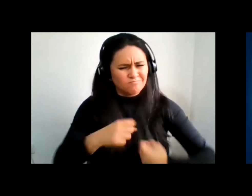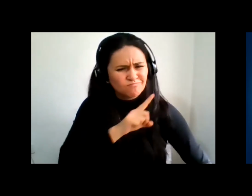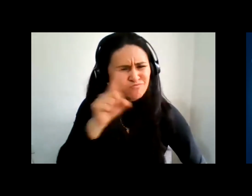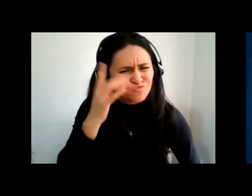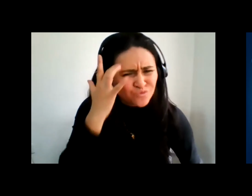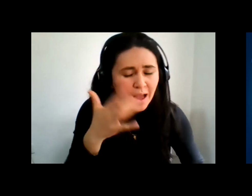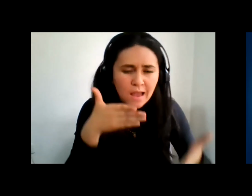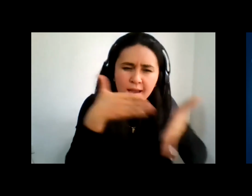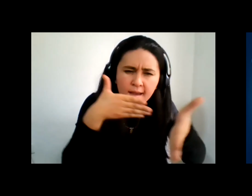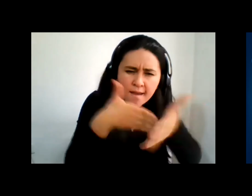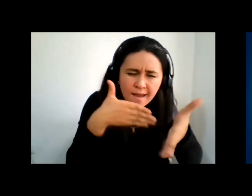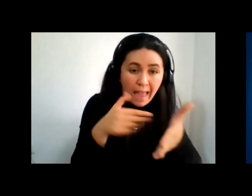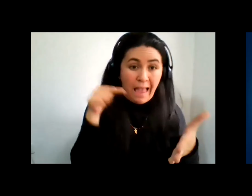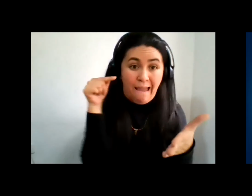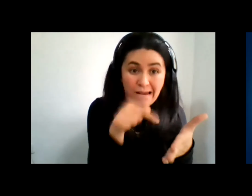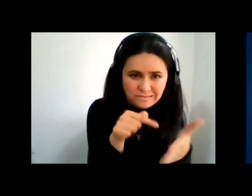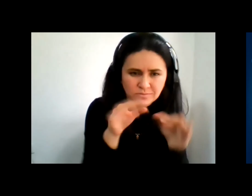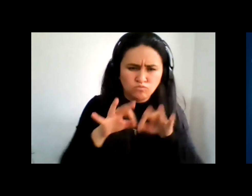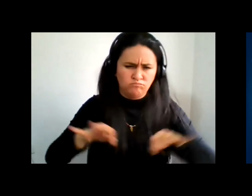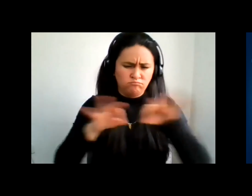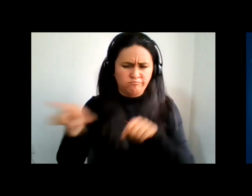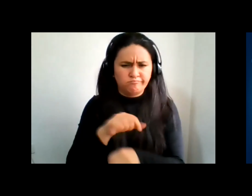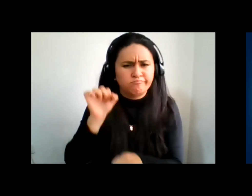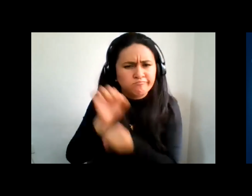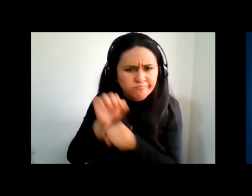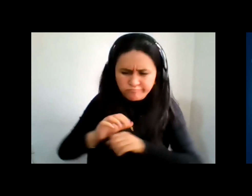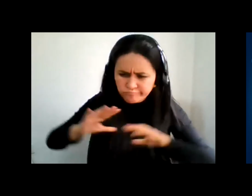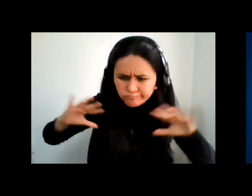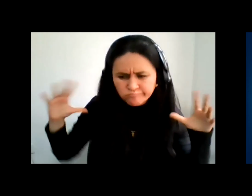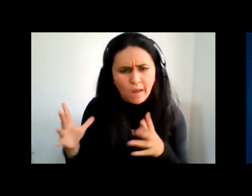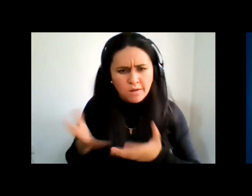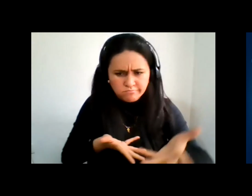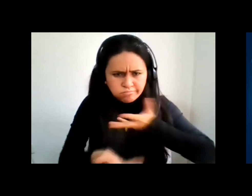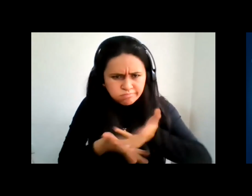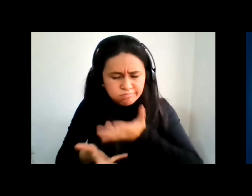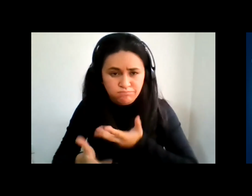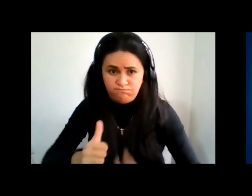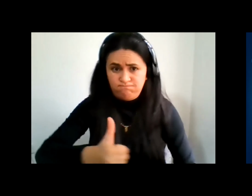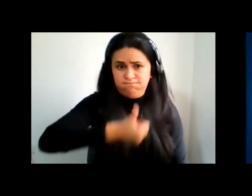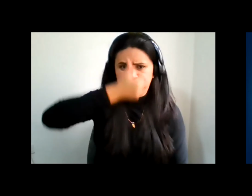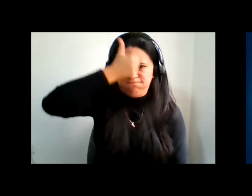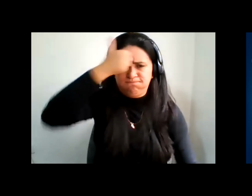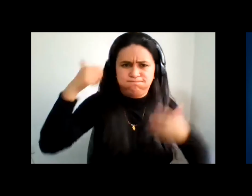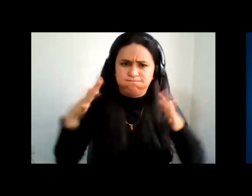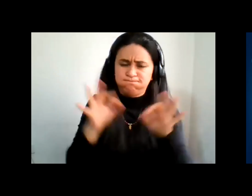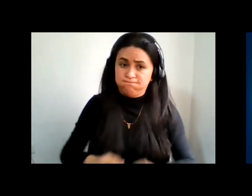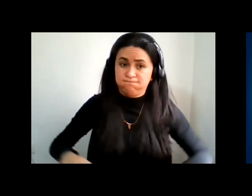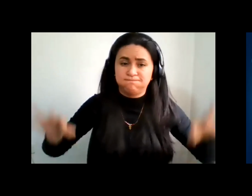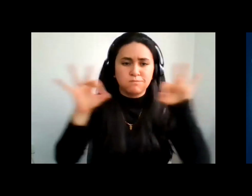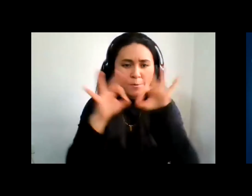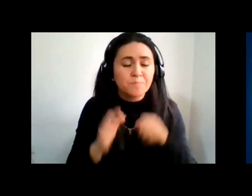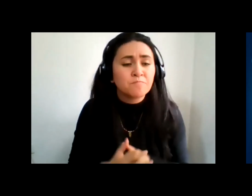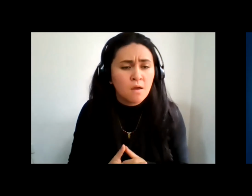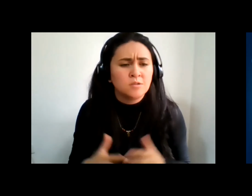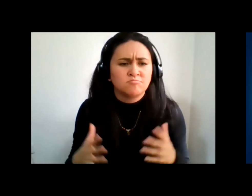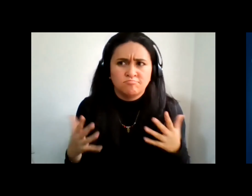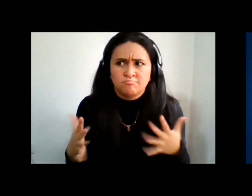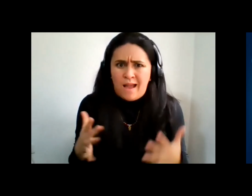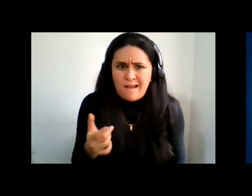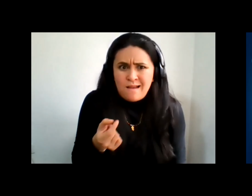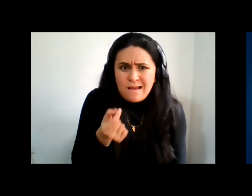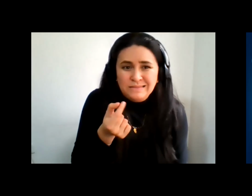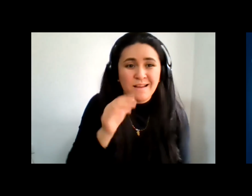manera que este es un trabajo realmente fundamental y pilar. Hemos tenido más de o casi